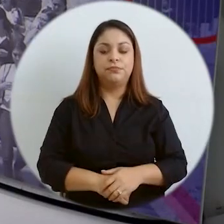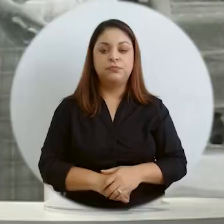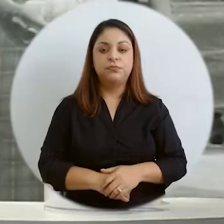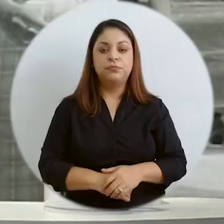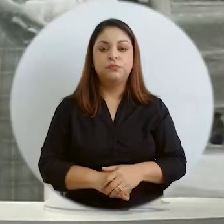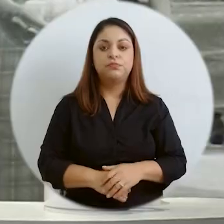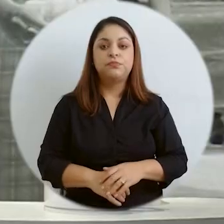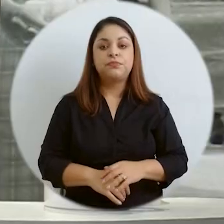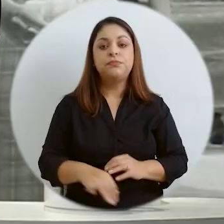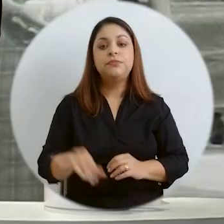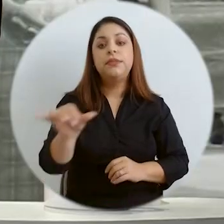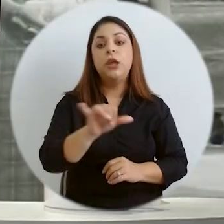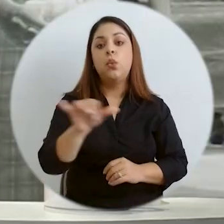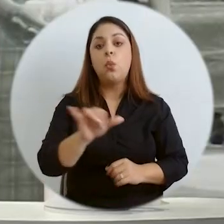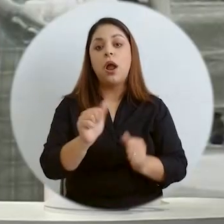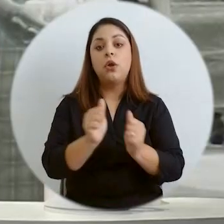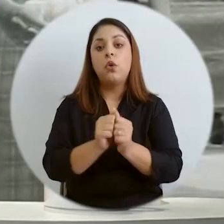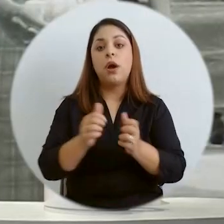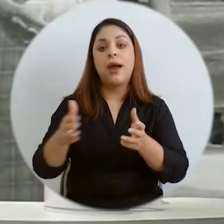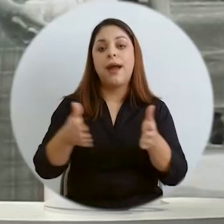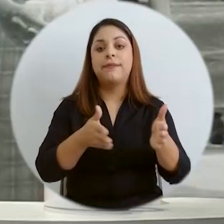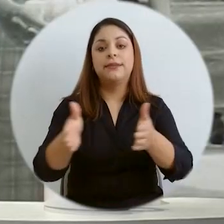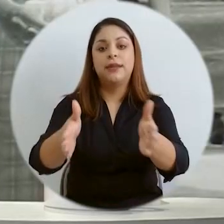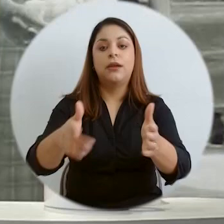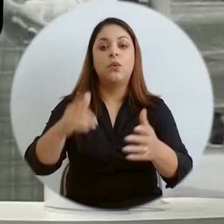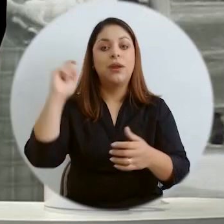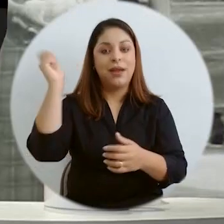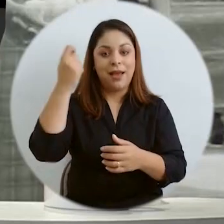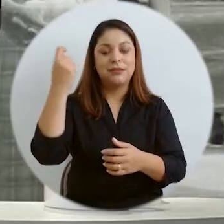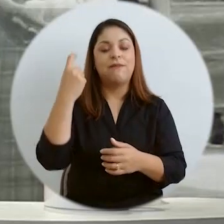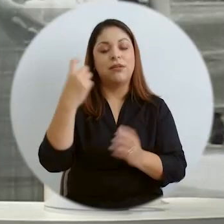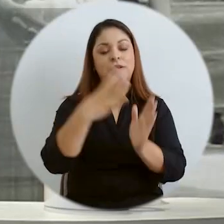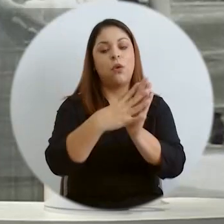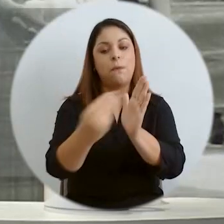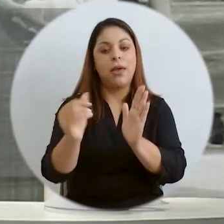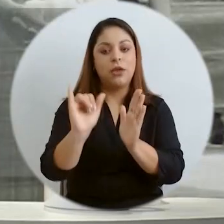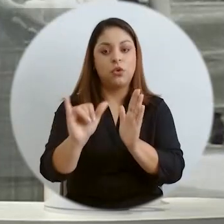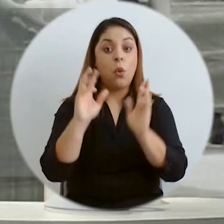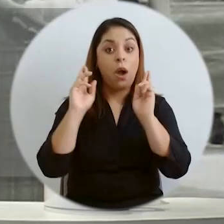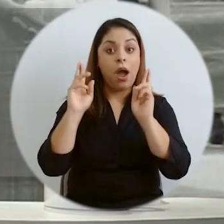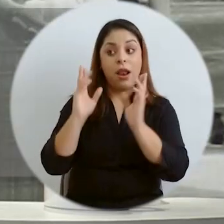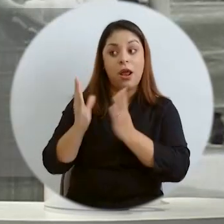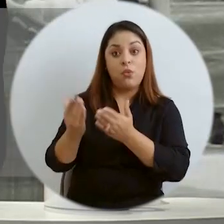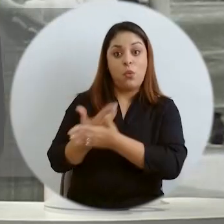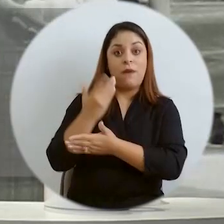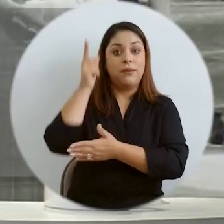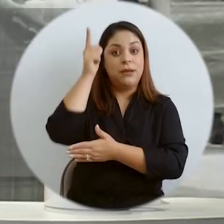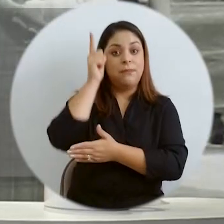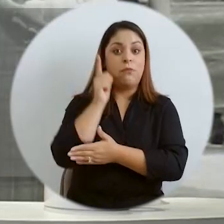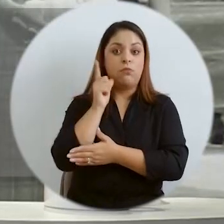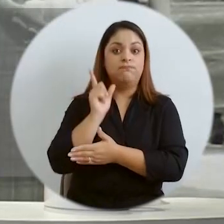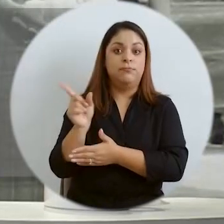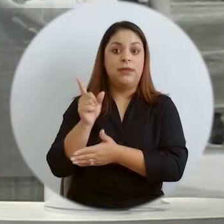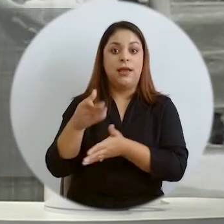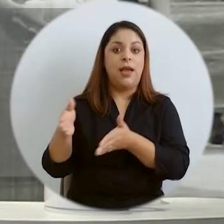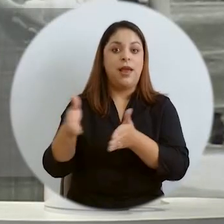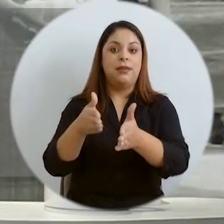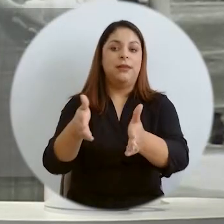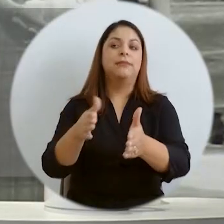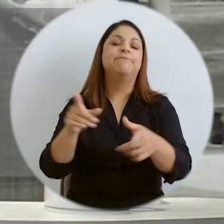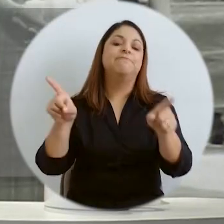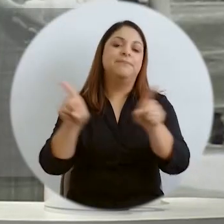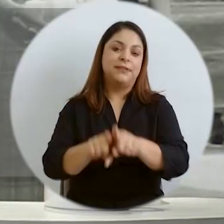con las carreteras en Guanacaste, nos falta replicar eso. Ojalá las carreteras Limón Nueva que se está haciendo también sea esas